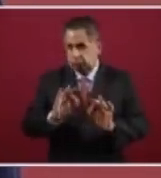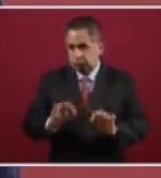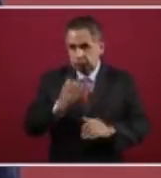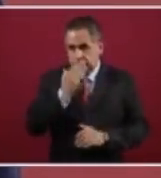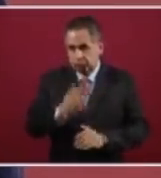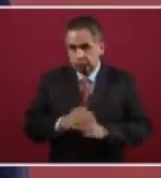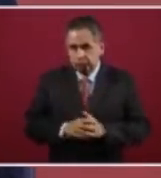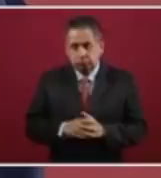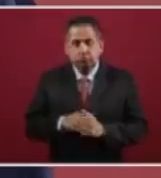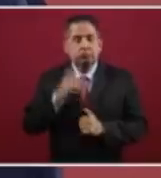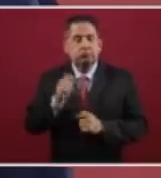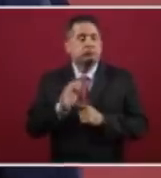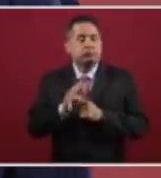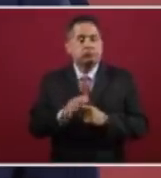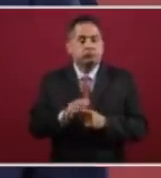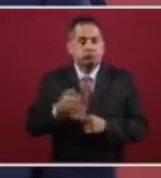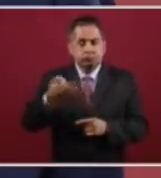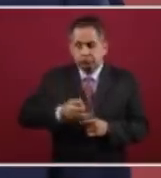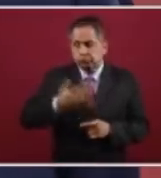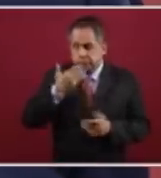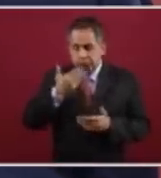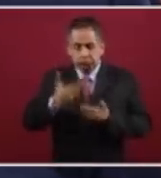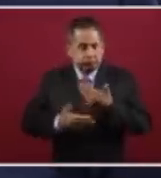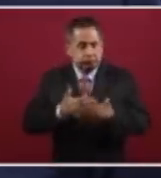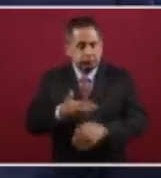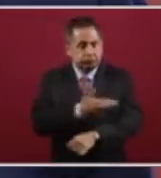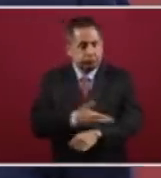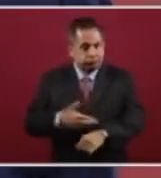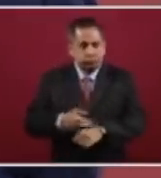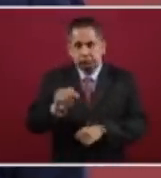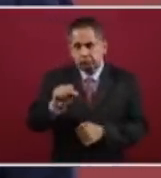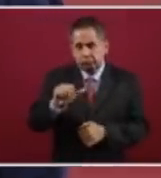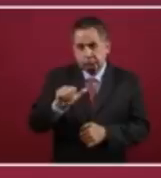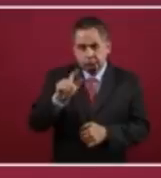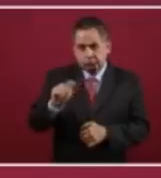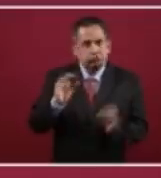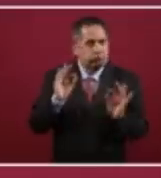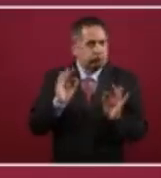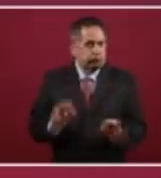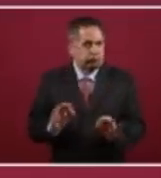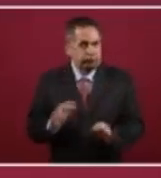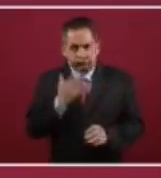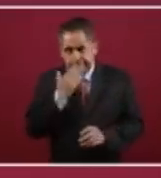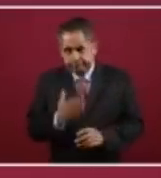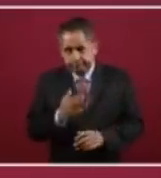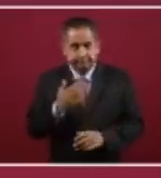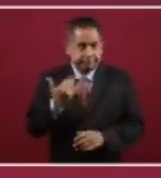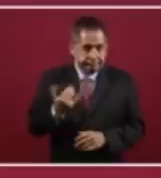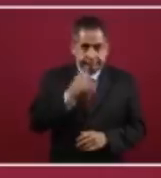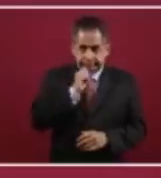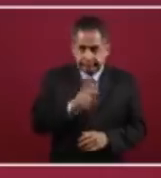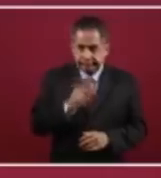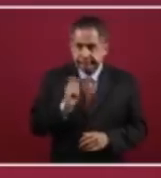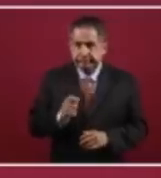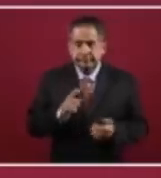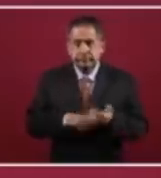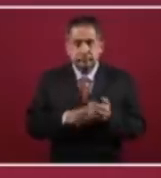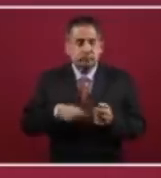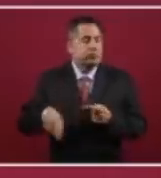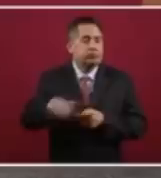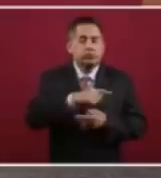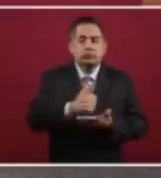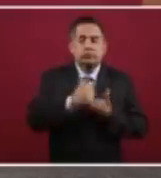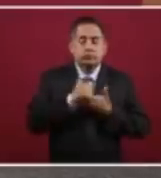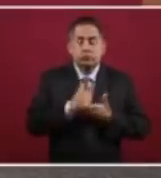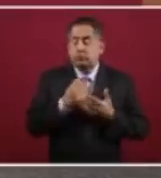Esto demuestra que hay eficiencia en el SAT y que nos están ayudando